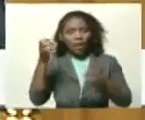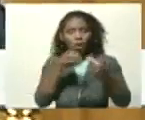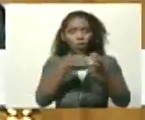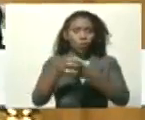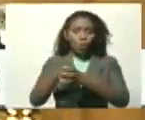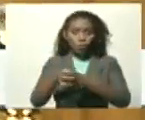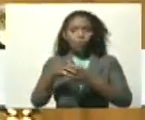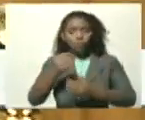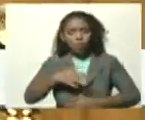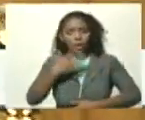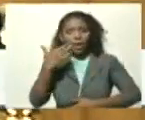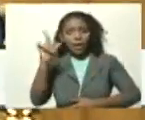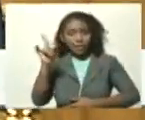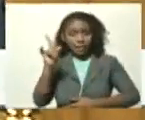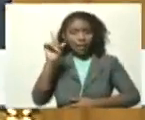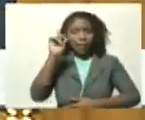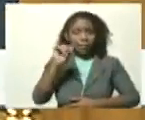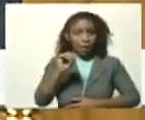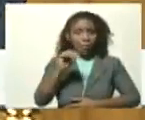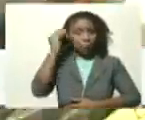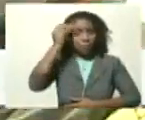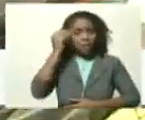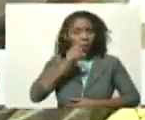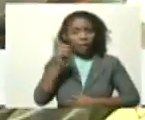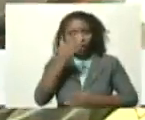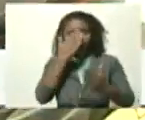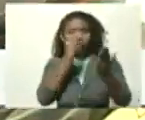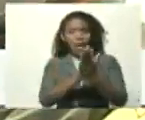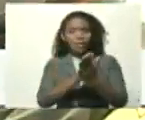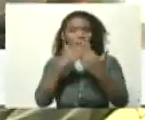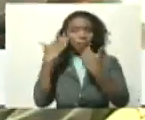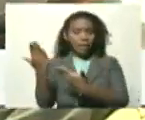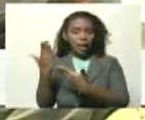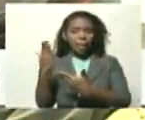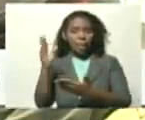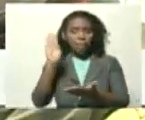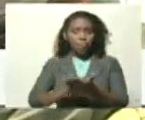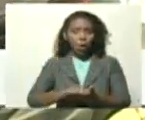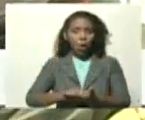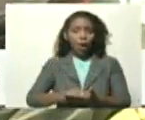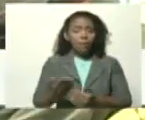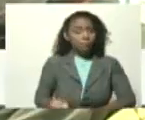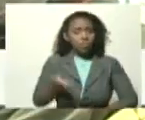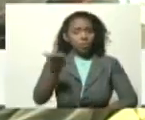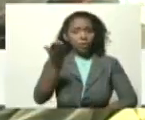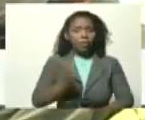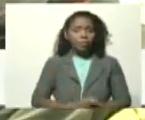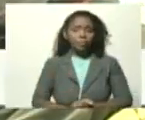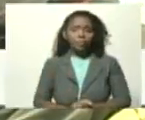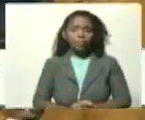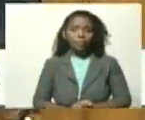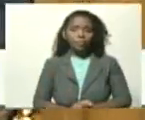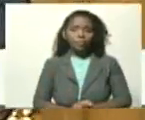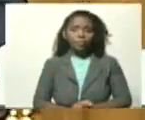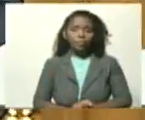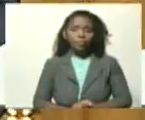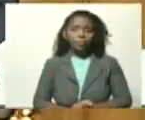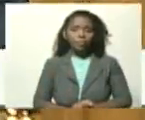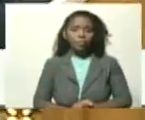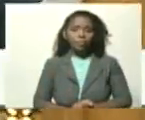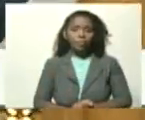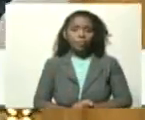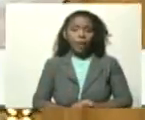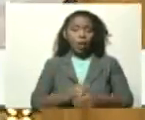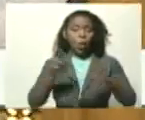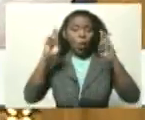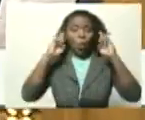la pena que sean considerados para estar al frente de posiciones importantes. La impunidad,